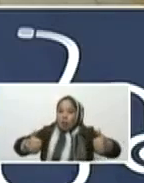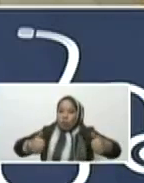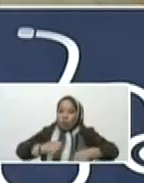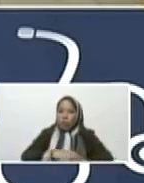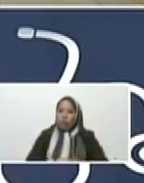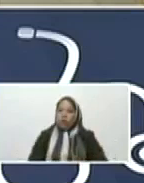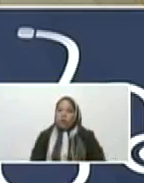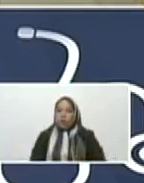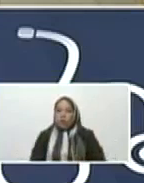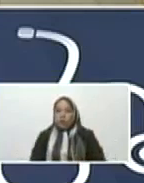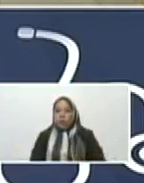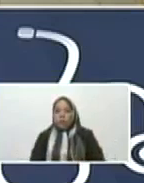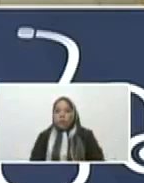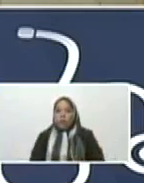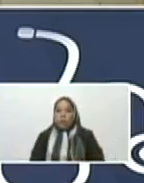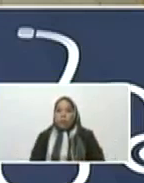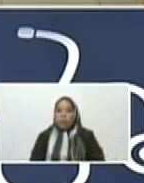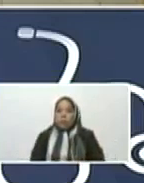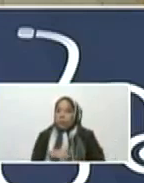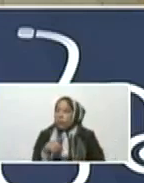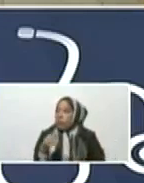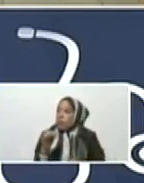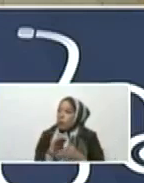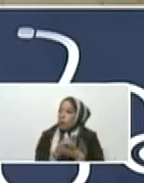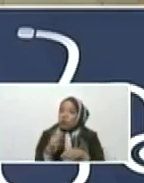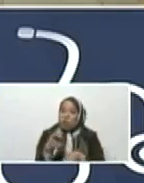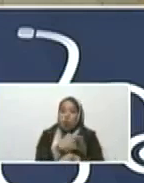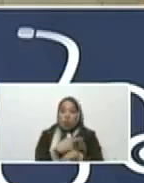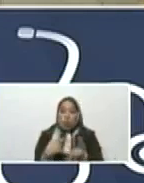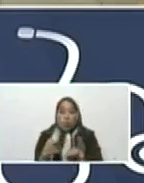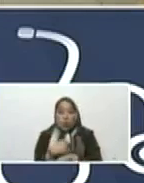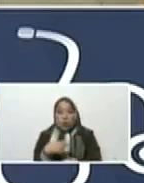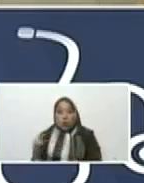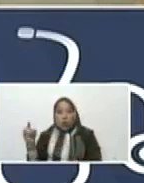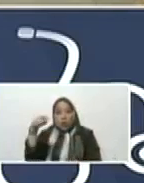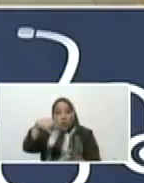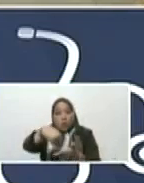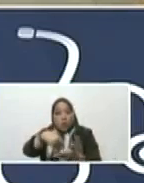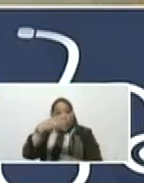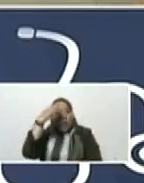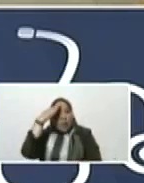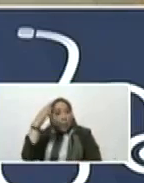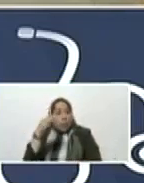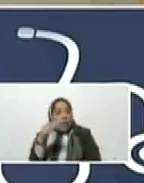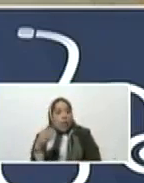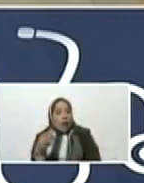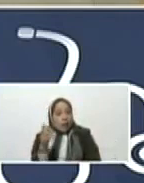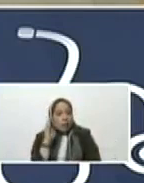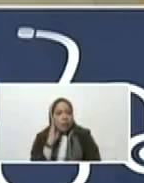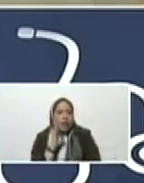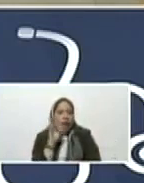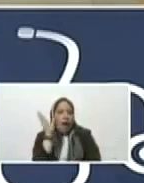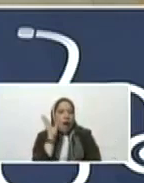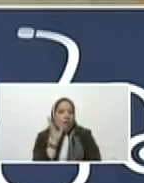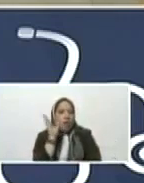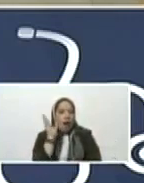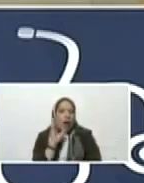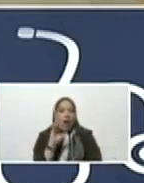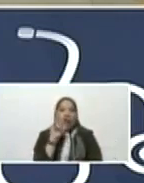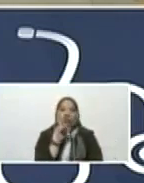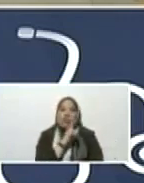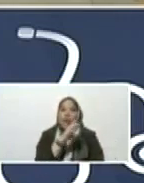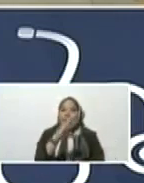Fíjate, estaba hablando acá con Rafael Lacaba, el gobernador de Carabobo, te manda saludos, Víctor, que si te